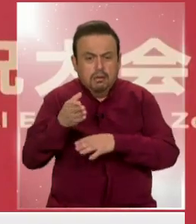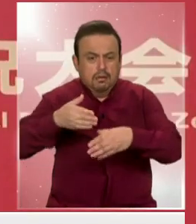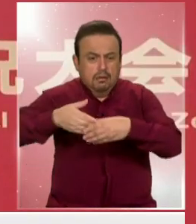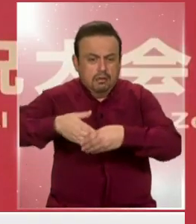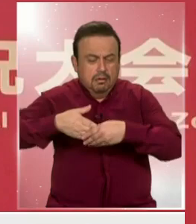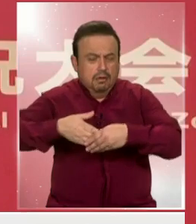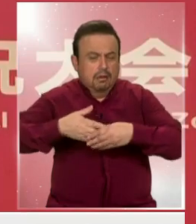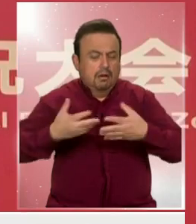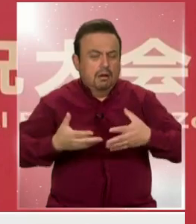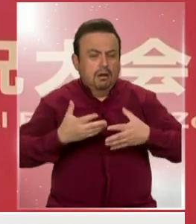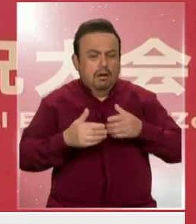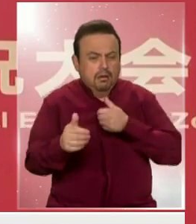los con mucha proximidad